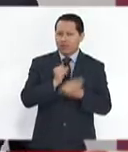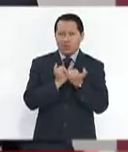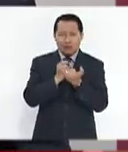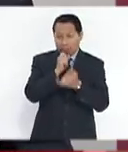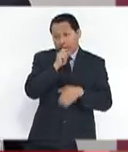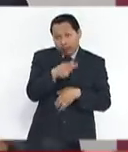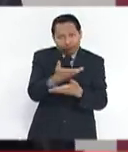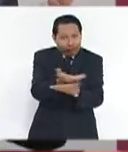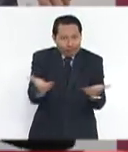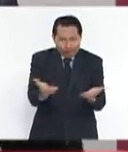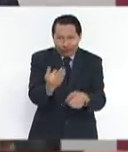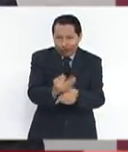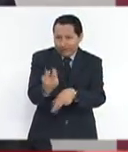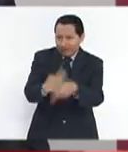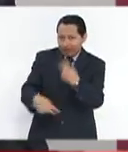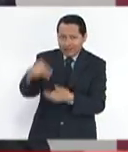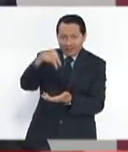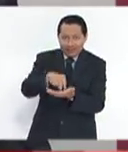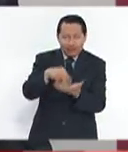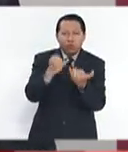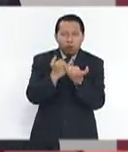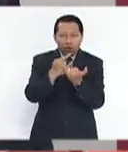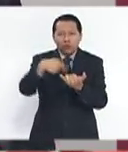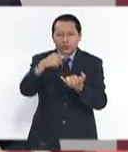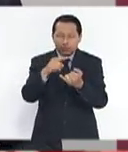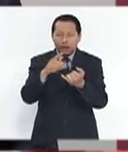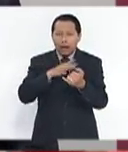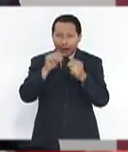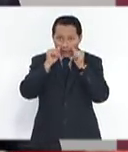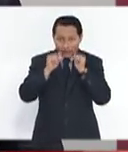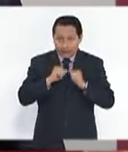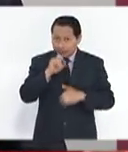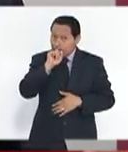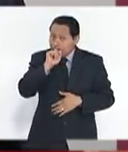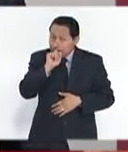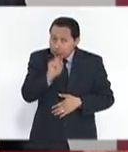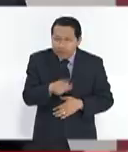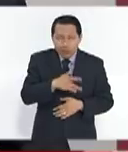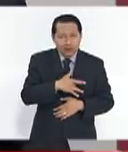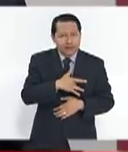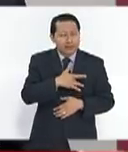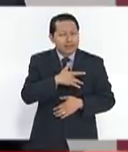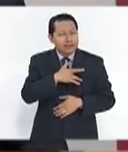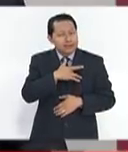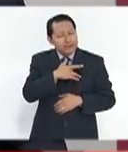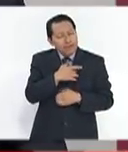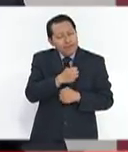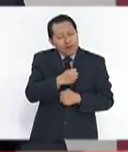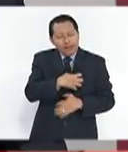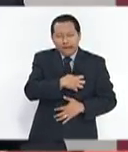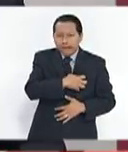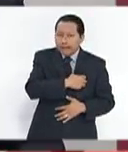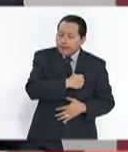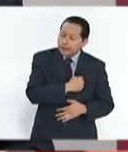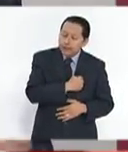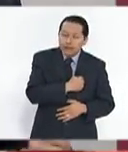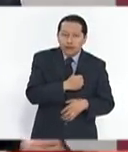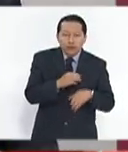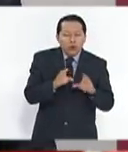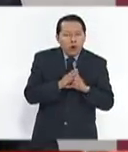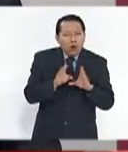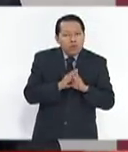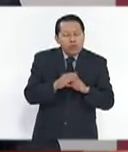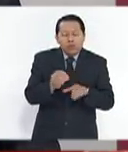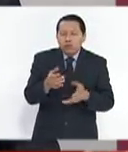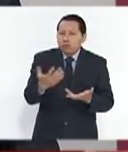padres de familia que estamos aquí, los que nos están escuchando, estamos consternados por lo ocurrido. Es